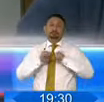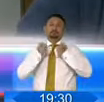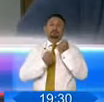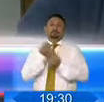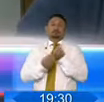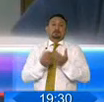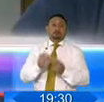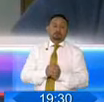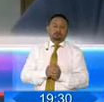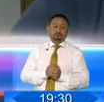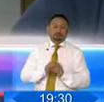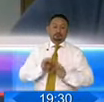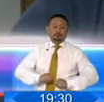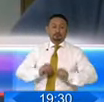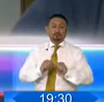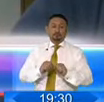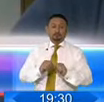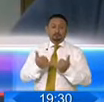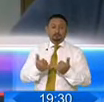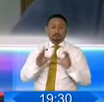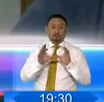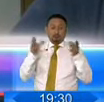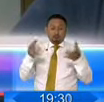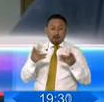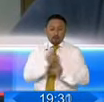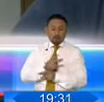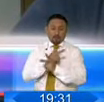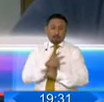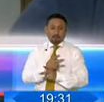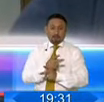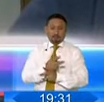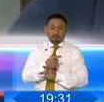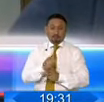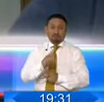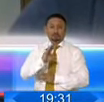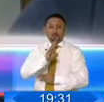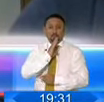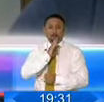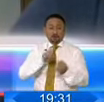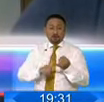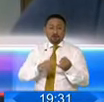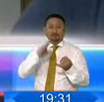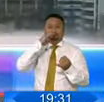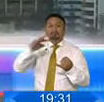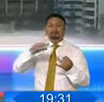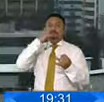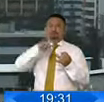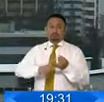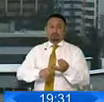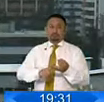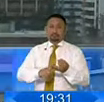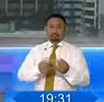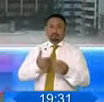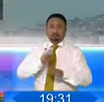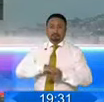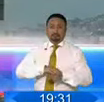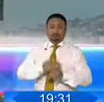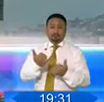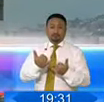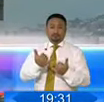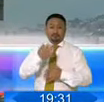es poder proteger lo que nos brinda el planeta a nosotros, que son los medios de vida, el agua, el aire. Los estragos del calentamiento global